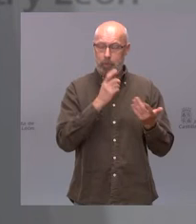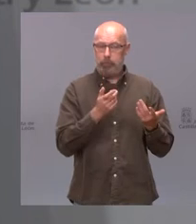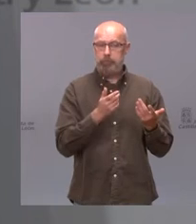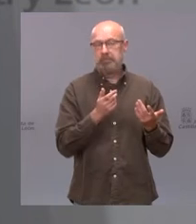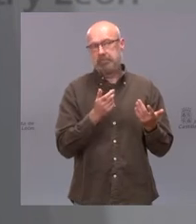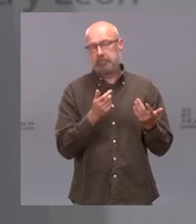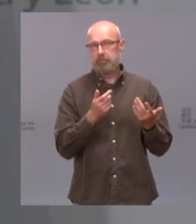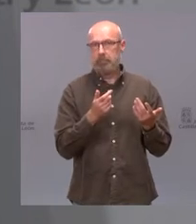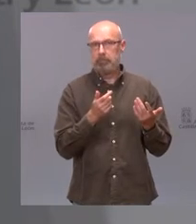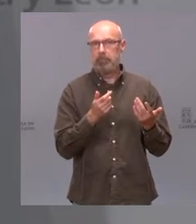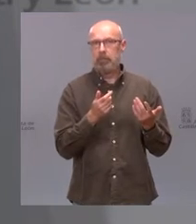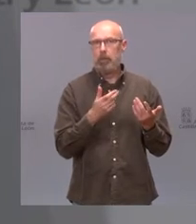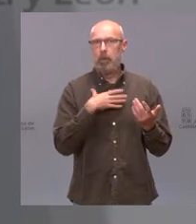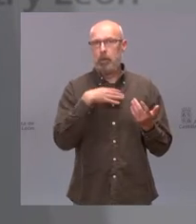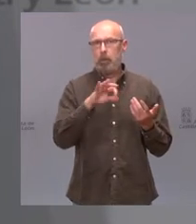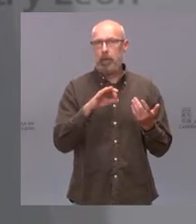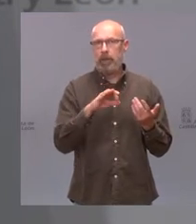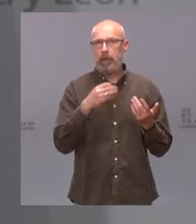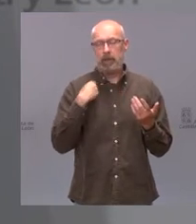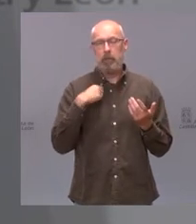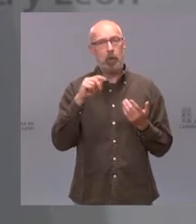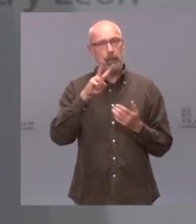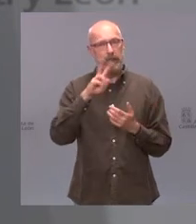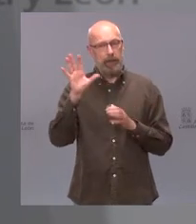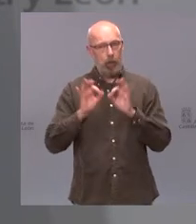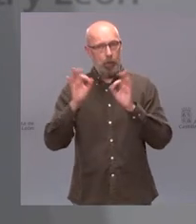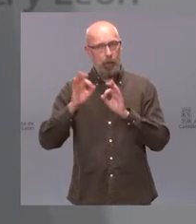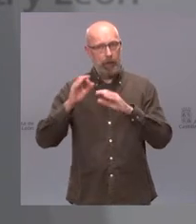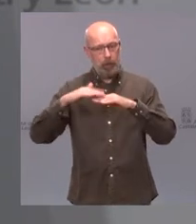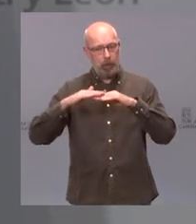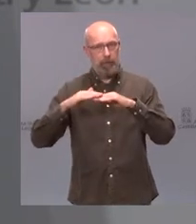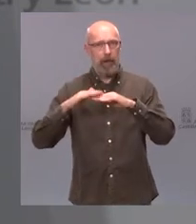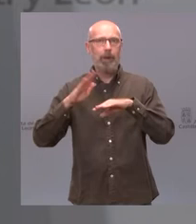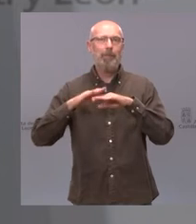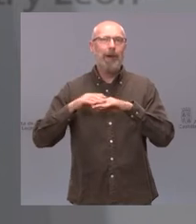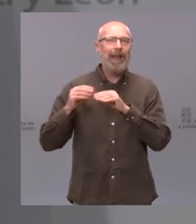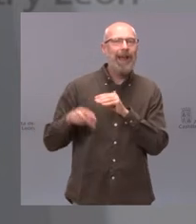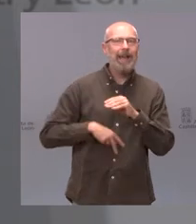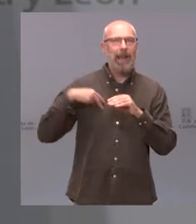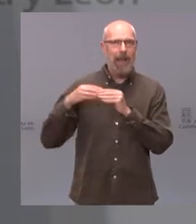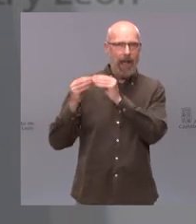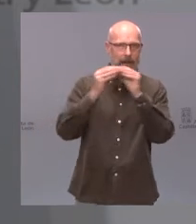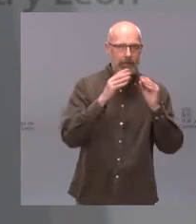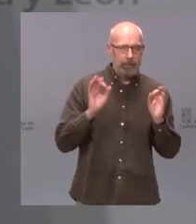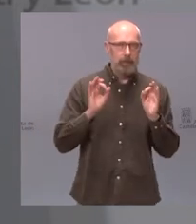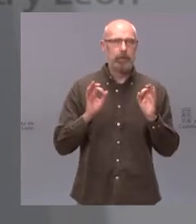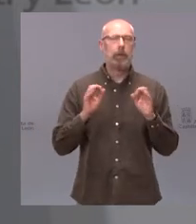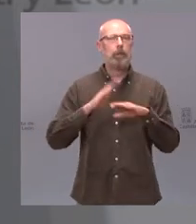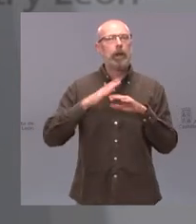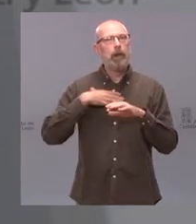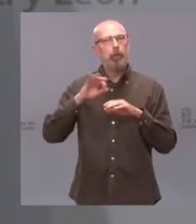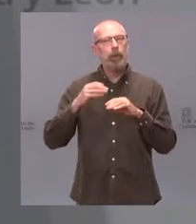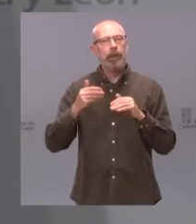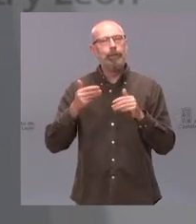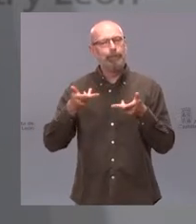podíamos utilizar el criterio del 25% a nivel autonómico para poder permitir el avance en todas